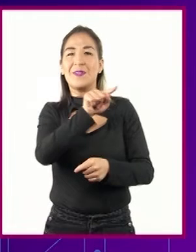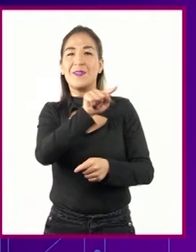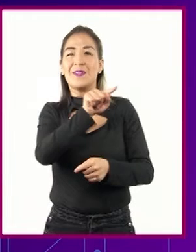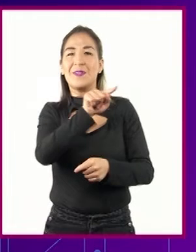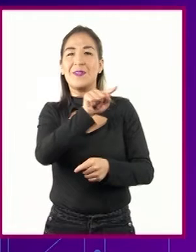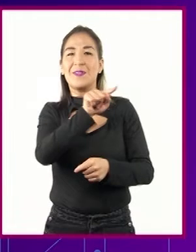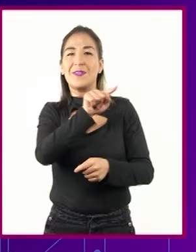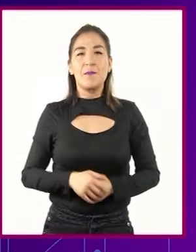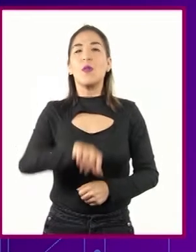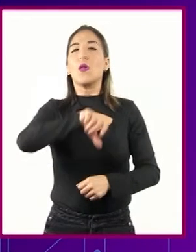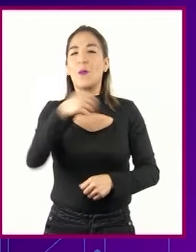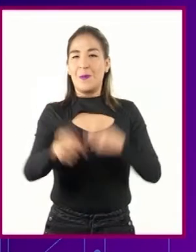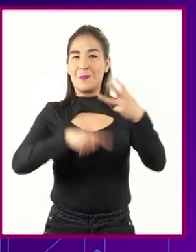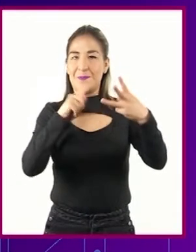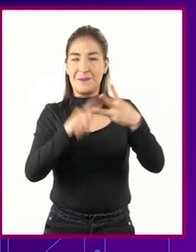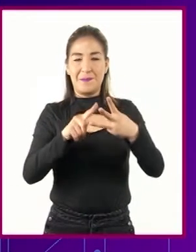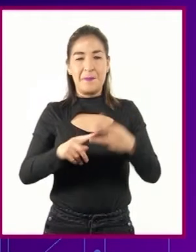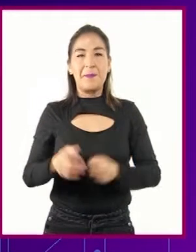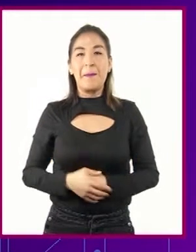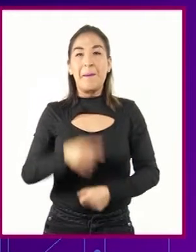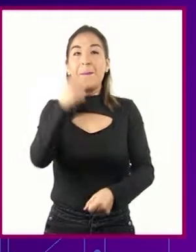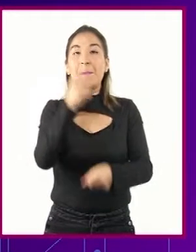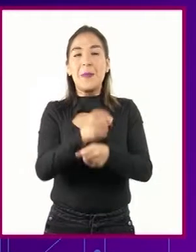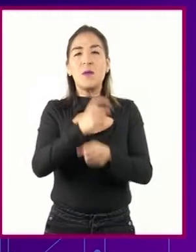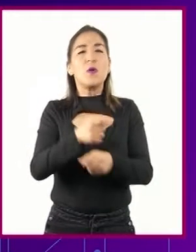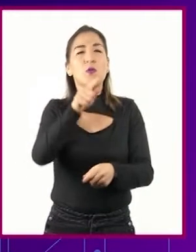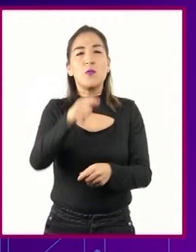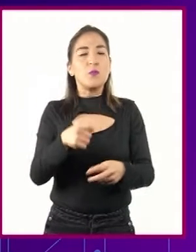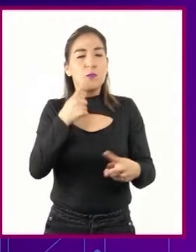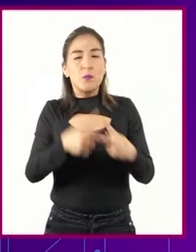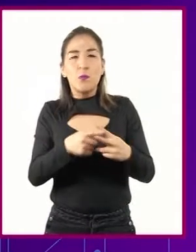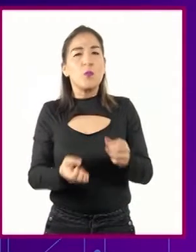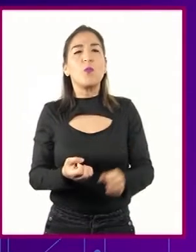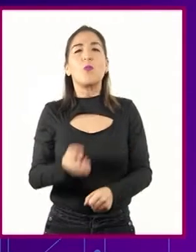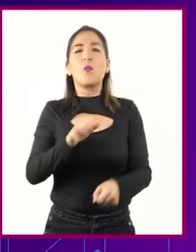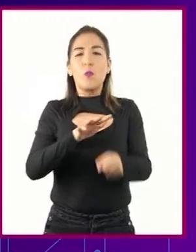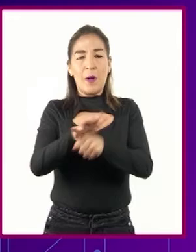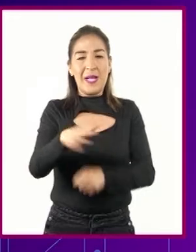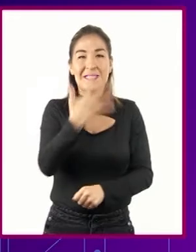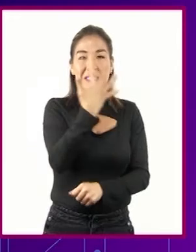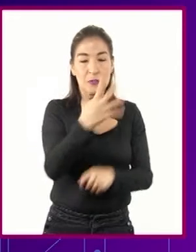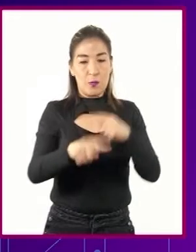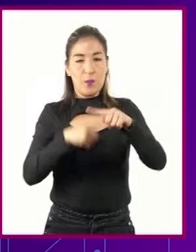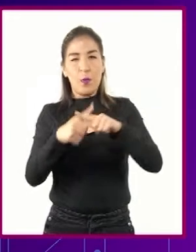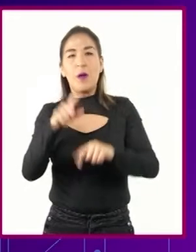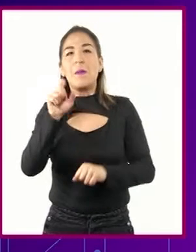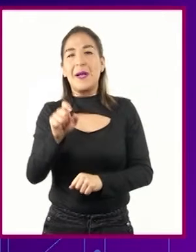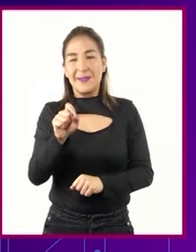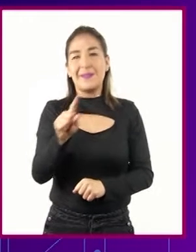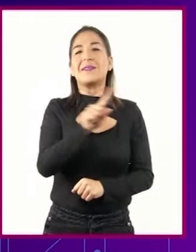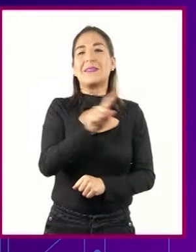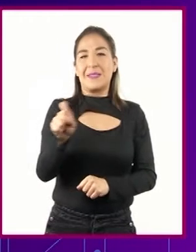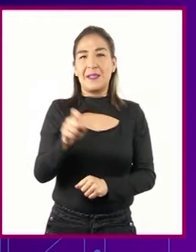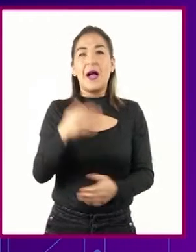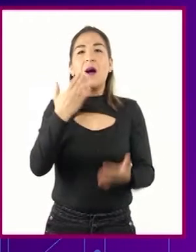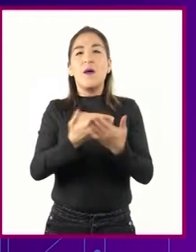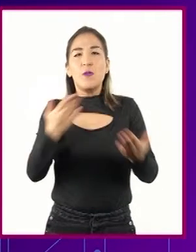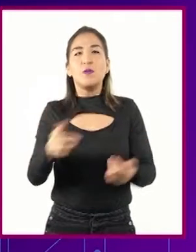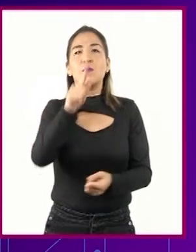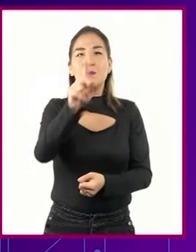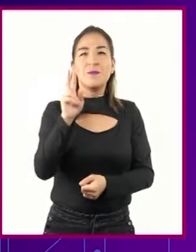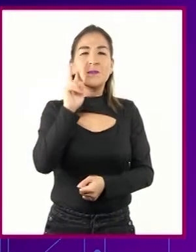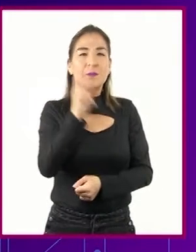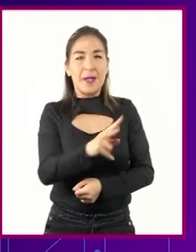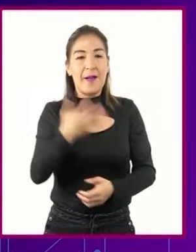Trabajemos con la siguiente operación. Primero, calculamos el producto de 5 por 20, que es 100. Y ahora observen